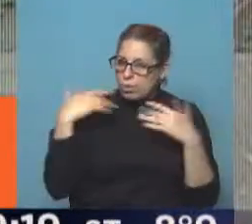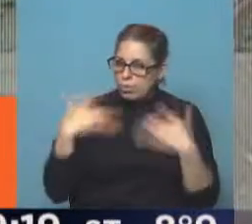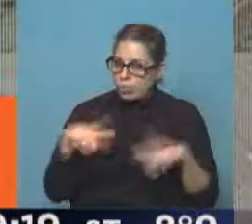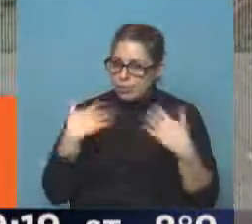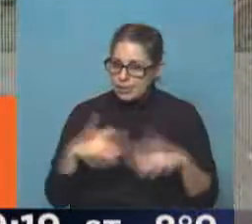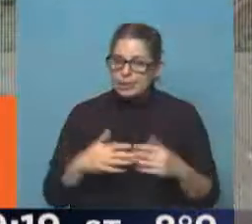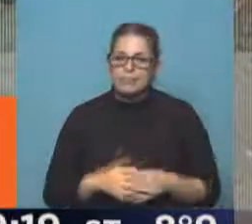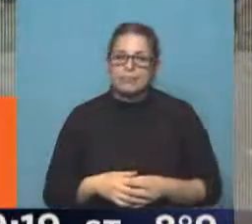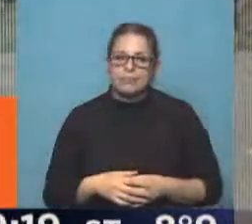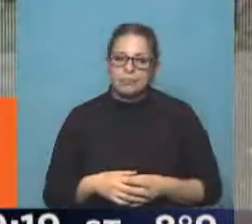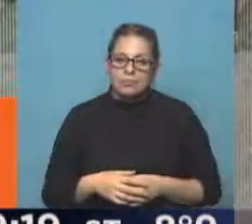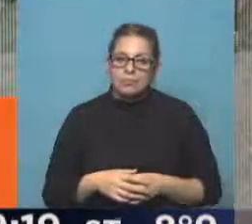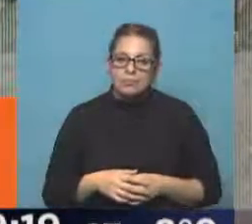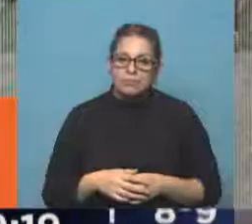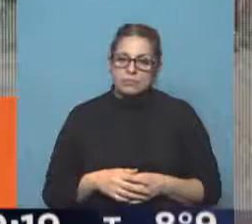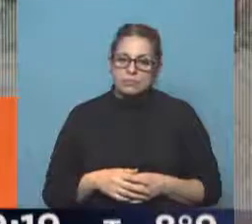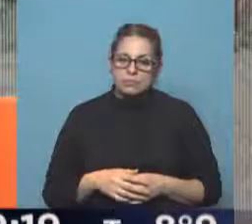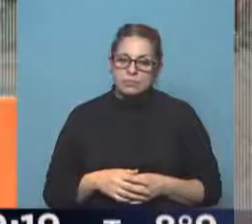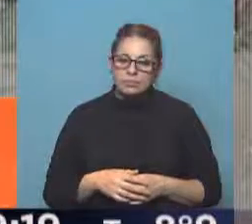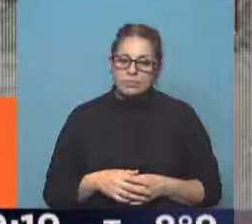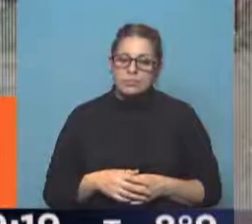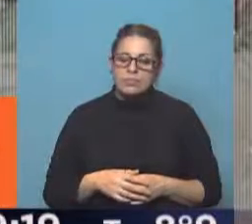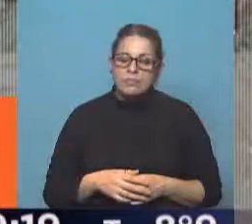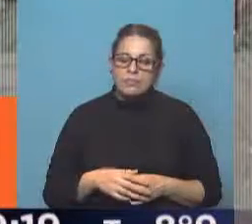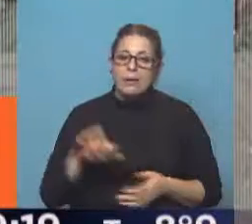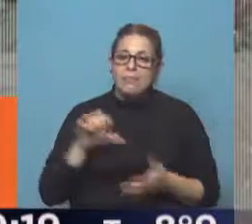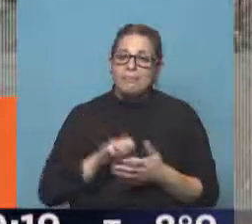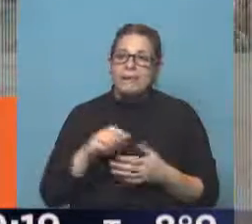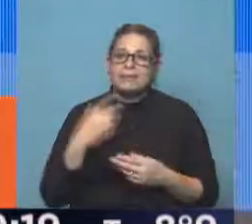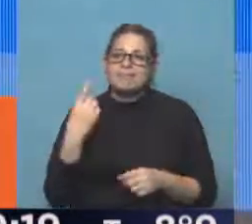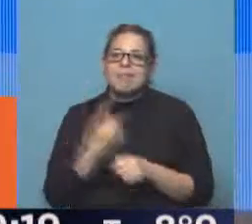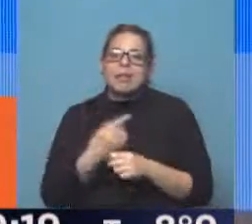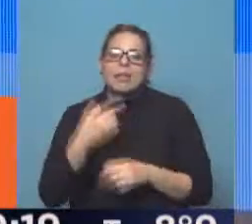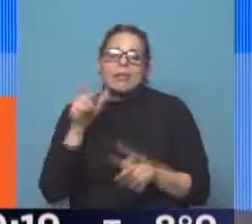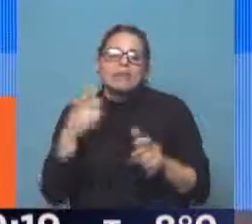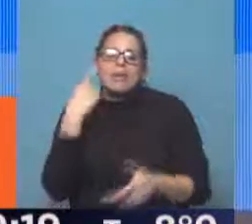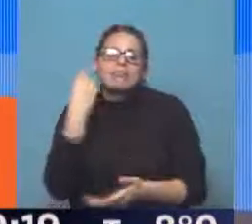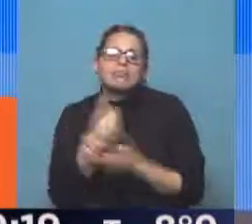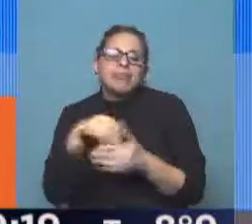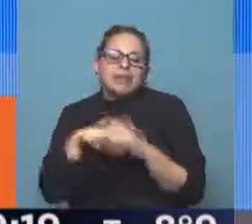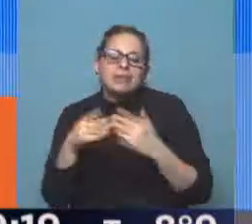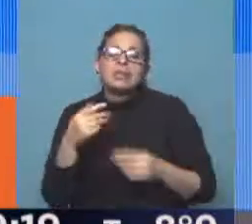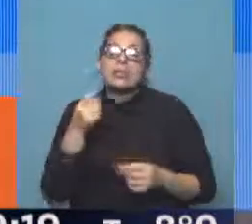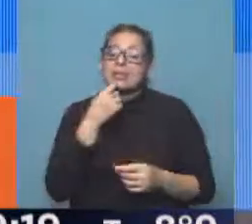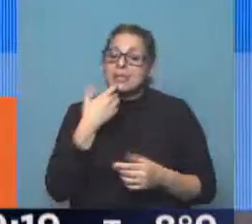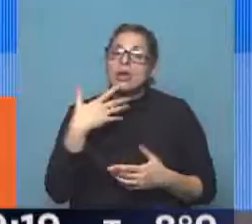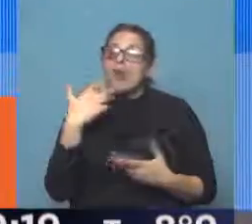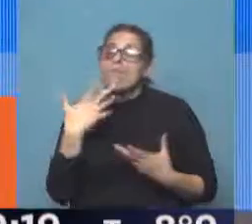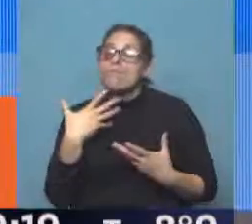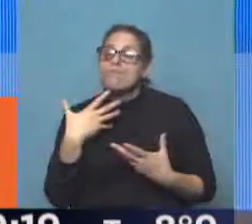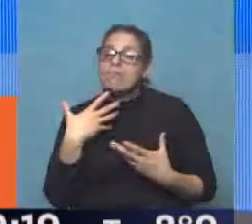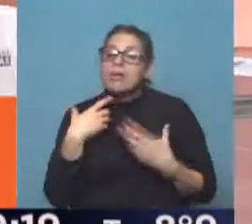Es muy difícil de que sea vivible, y si eso se puede encauzar a través de encontrar